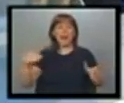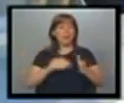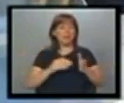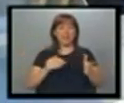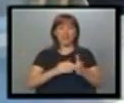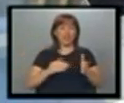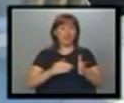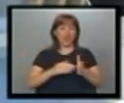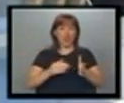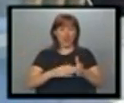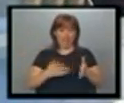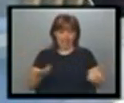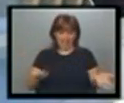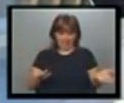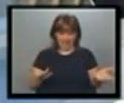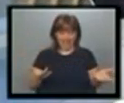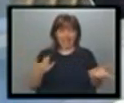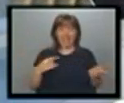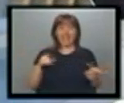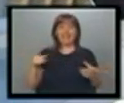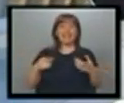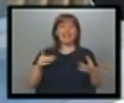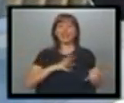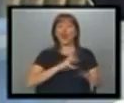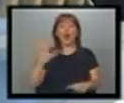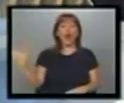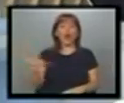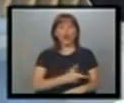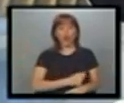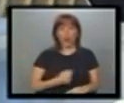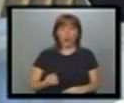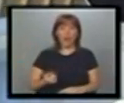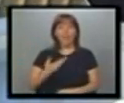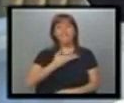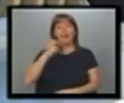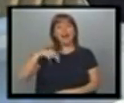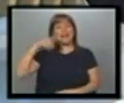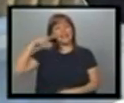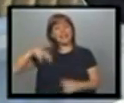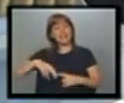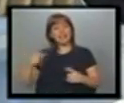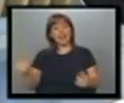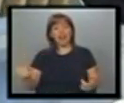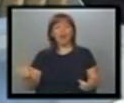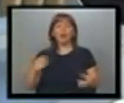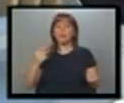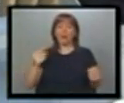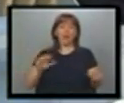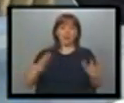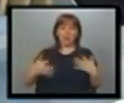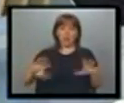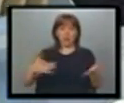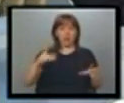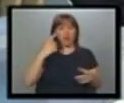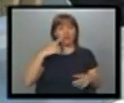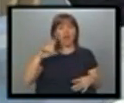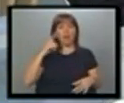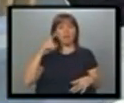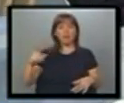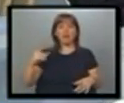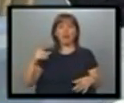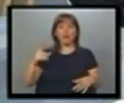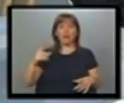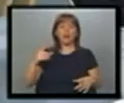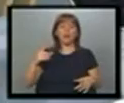cabeza o no podés dimensionarlo. Bueno, ahí Fariña lo que hace es poner blanco sobre negro y decir, bueno, es eso, es lo que genera un país en un